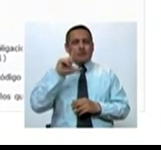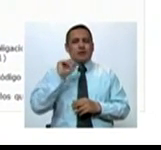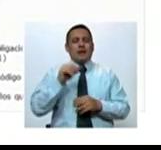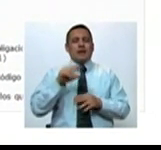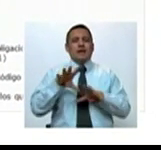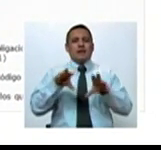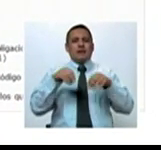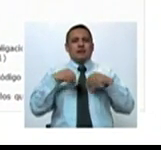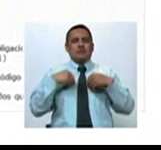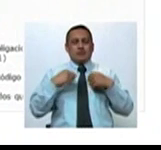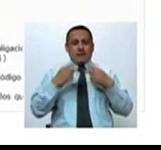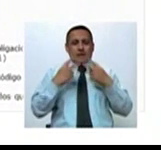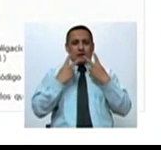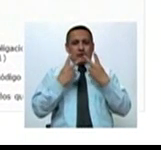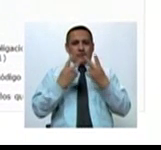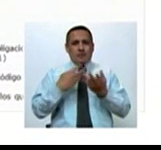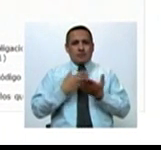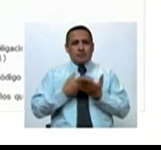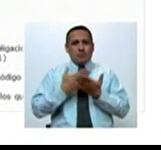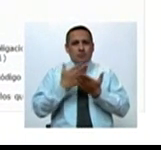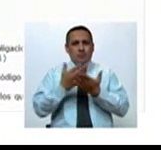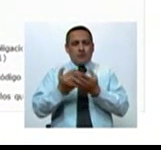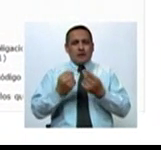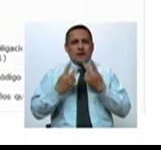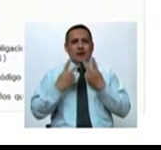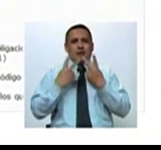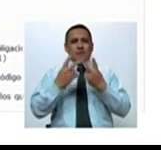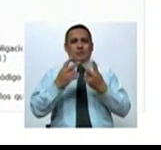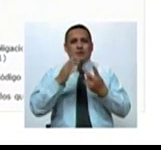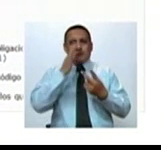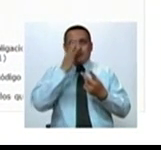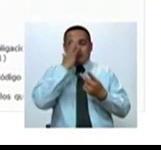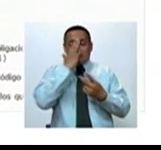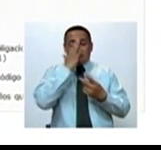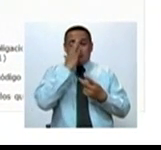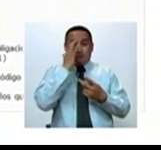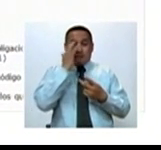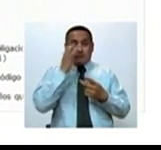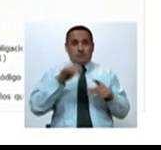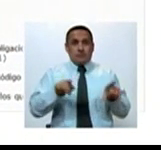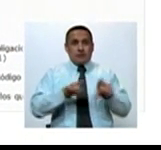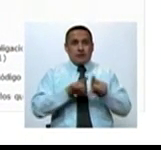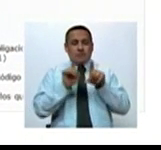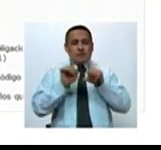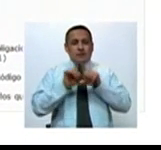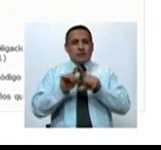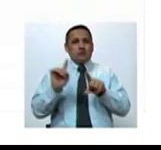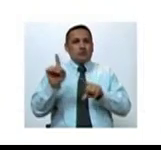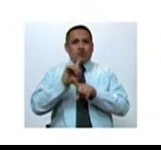es permitir la existencia de una cantidad